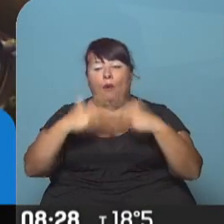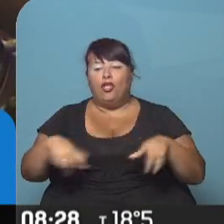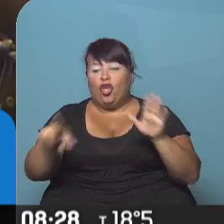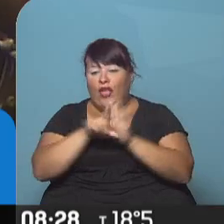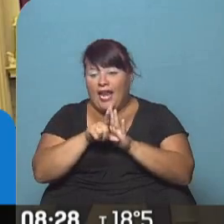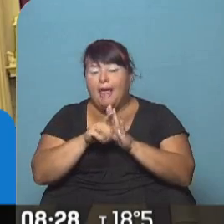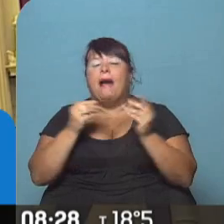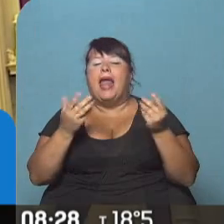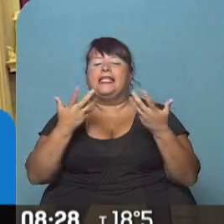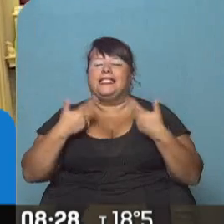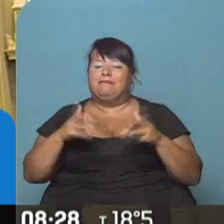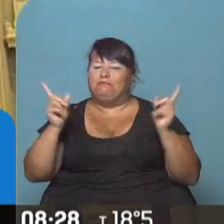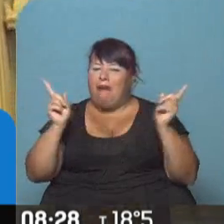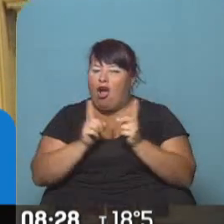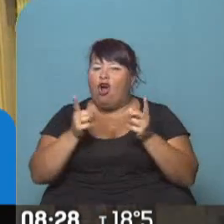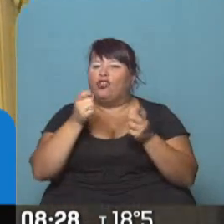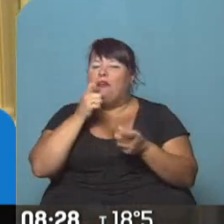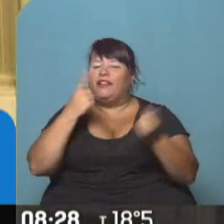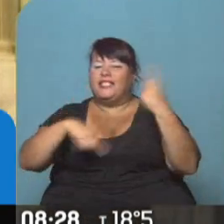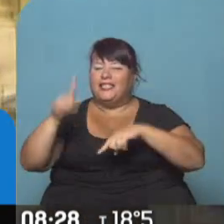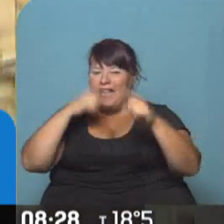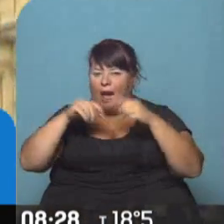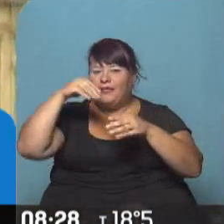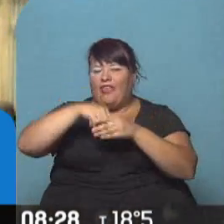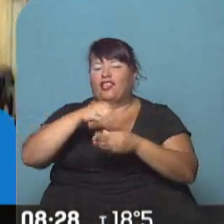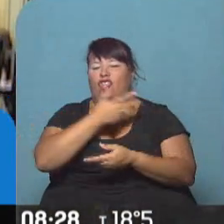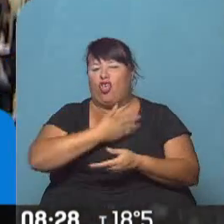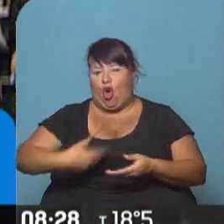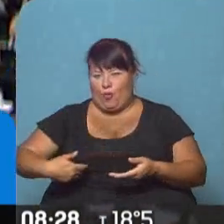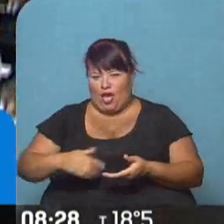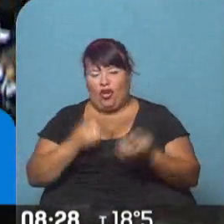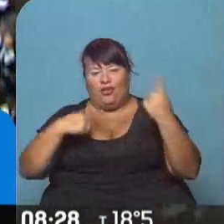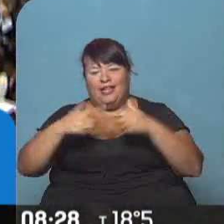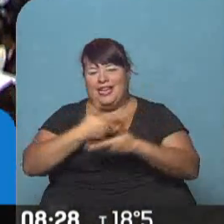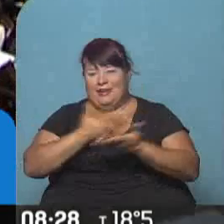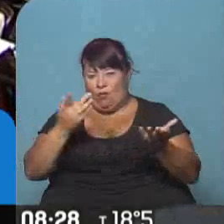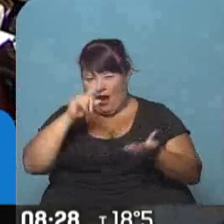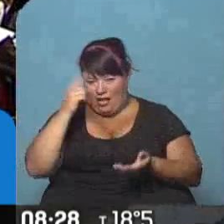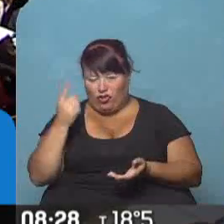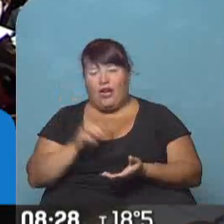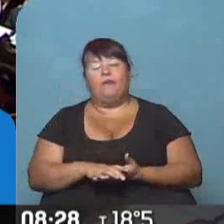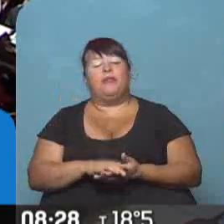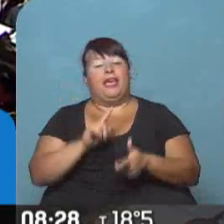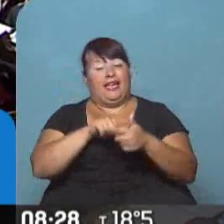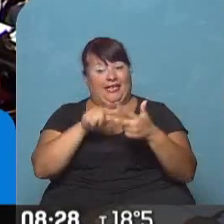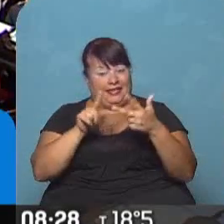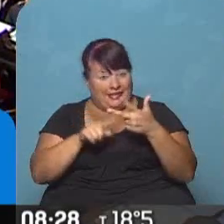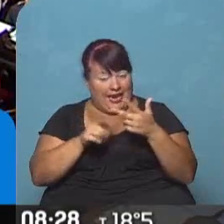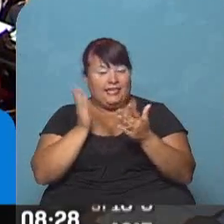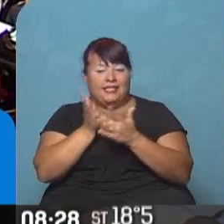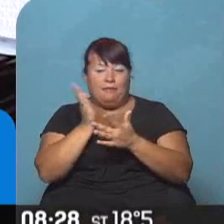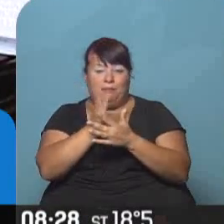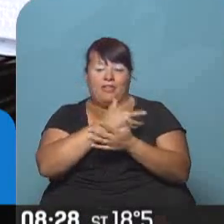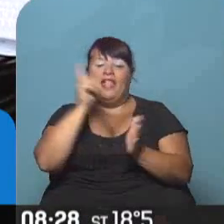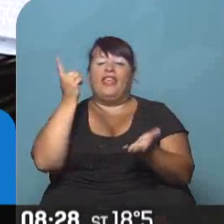de simplificación y desburocratización de la Administración Pública Nacional, una de las tres partes en que se dividió el